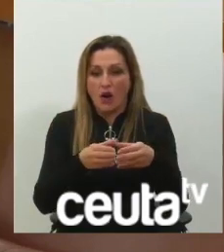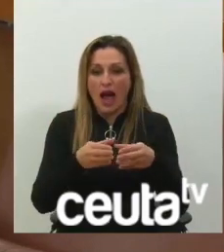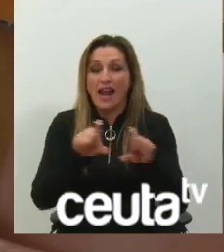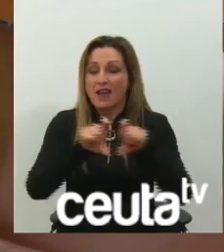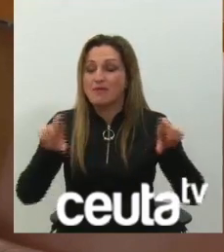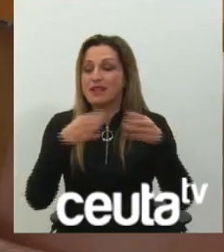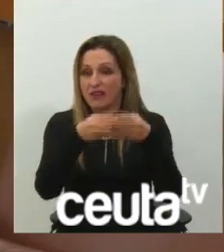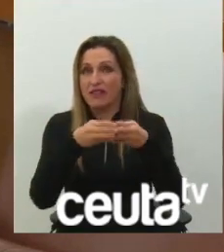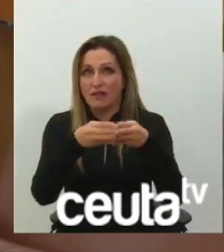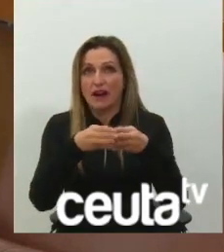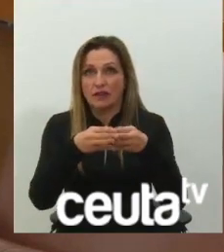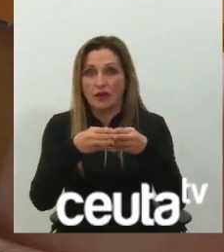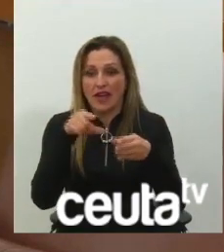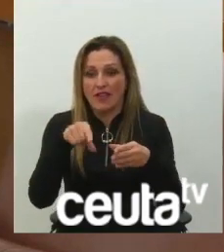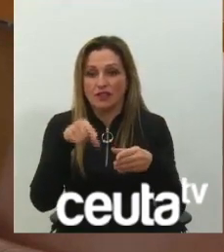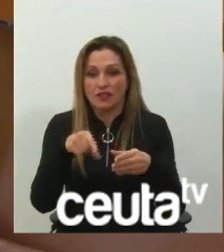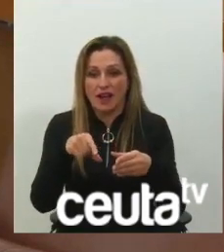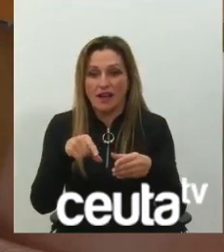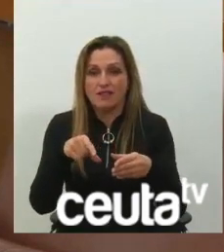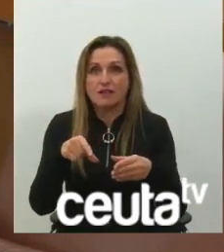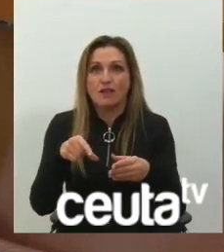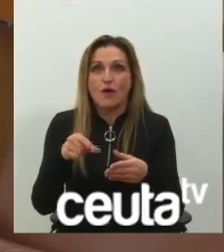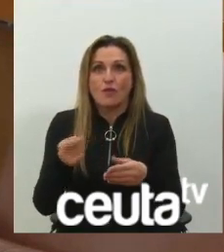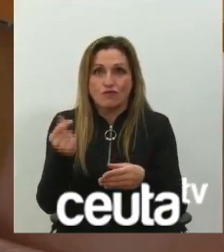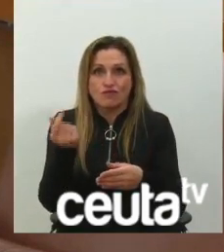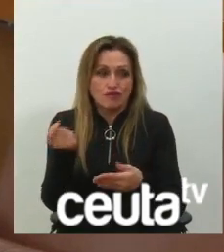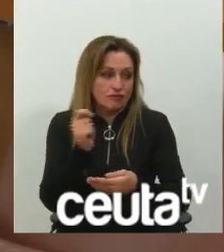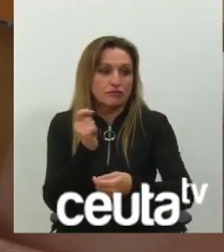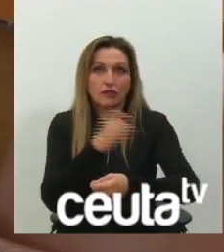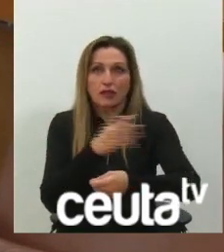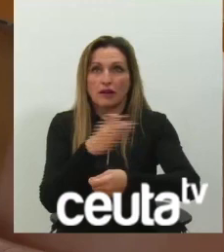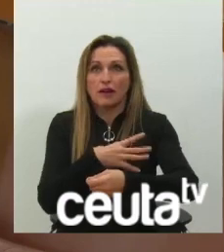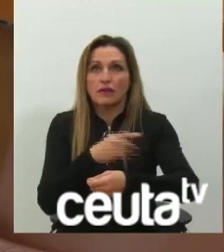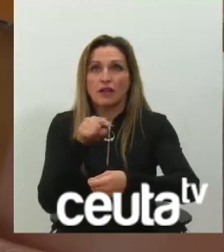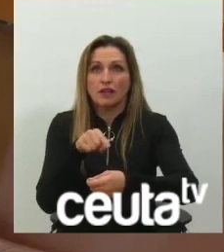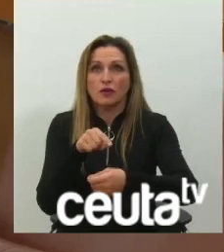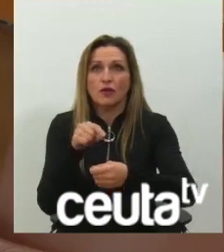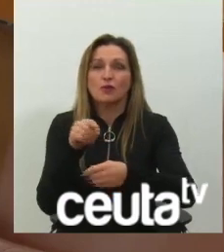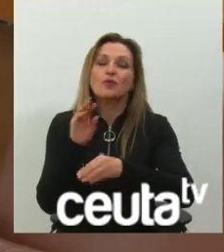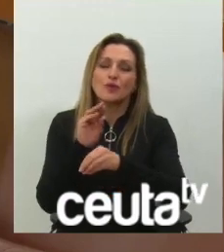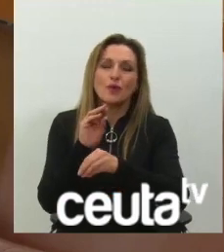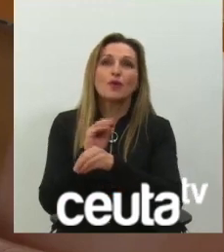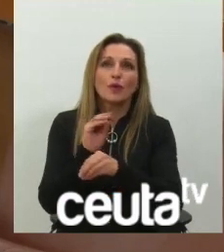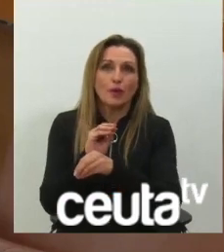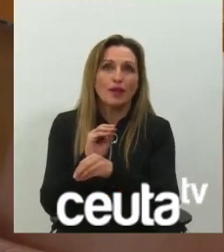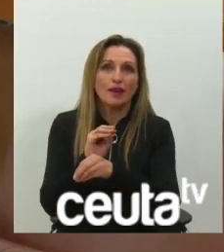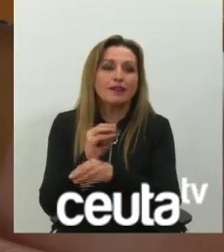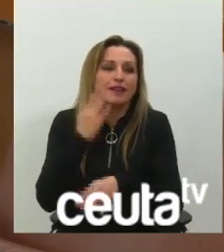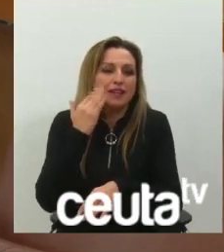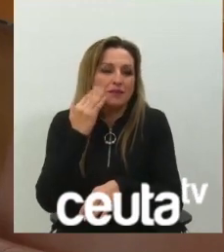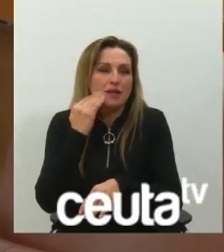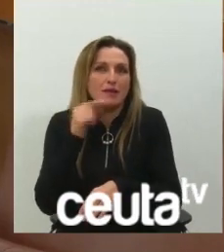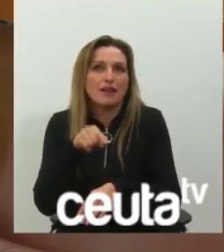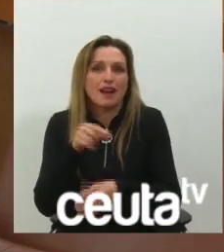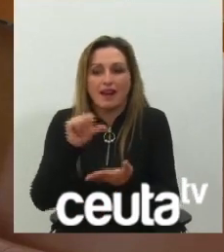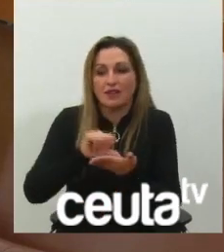y sobre todo y sobre todo a esos a los que ustedes cuidan y miman que vienen a esta ciudad y